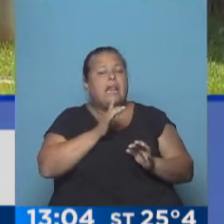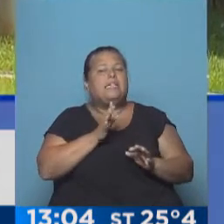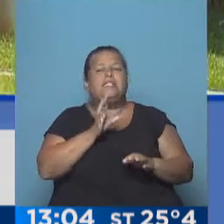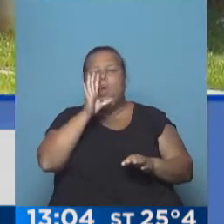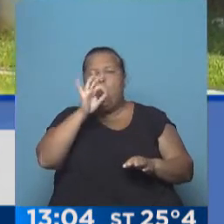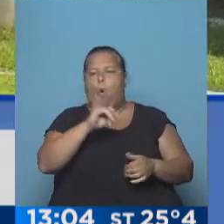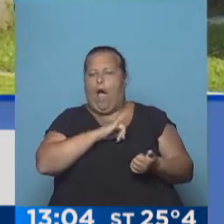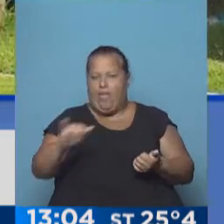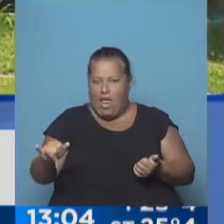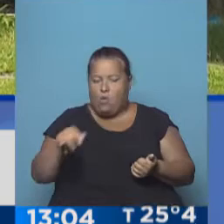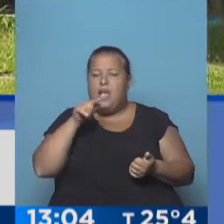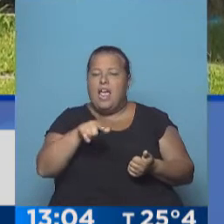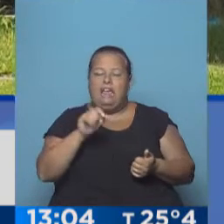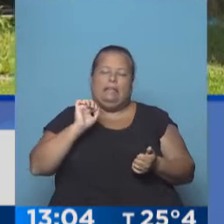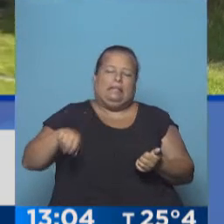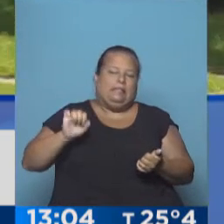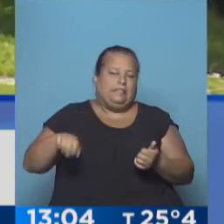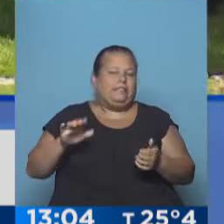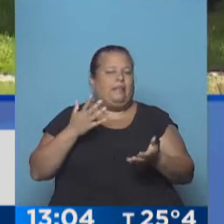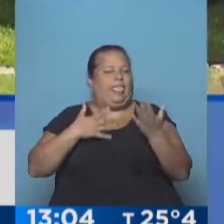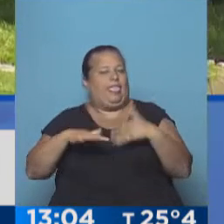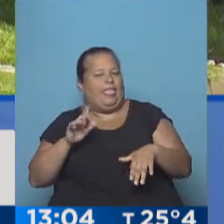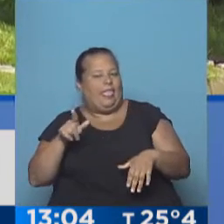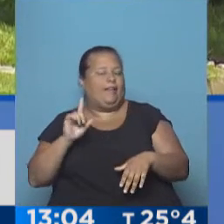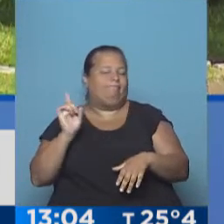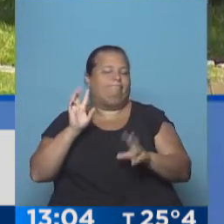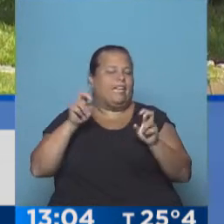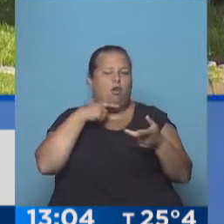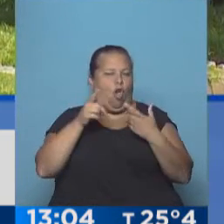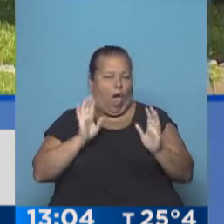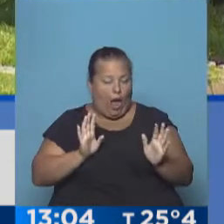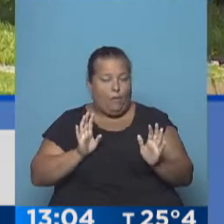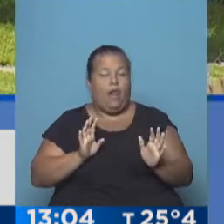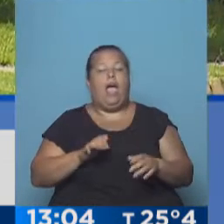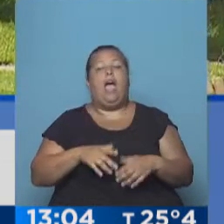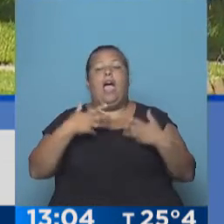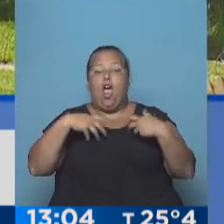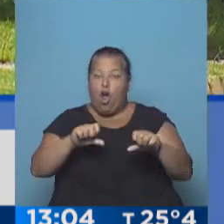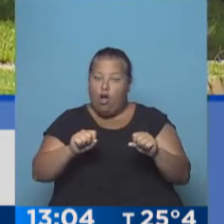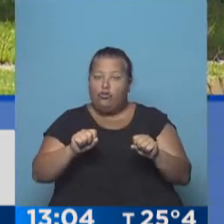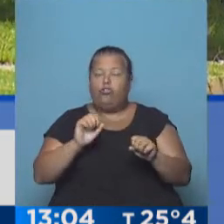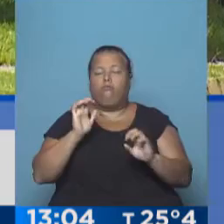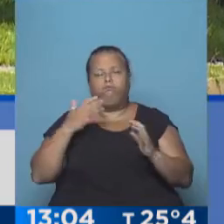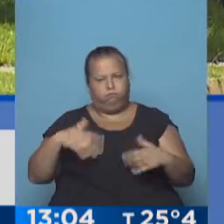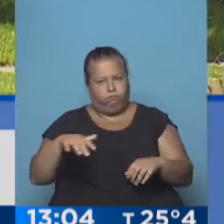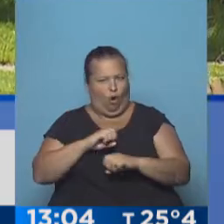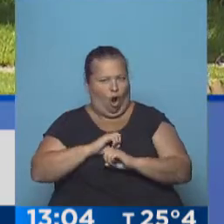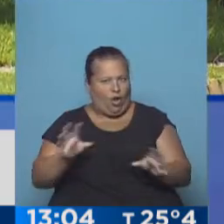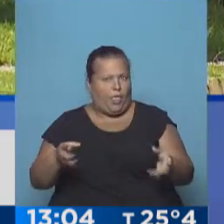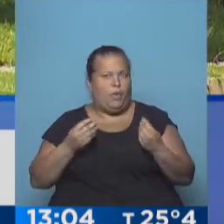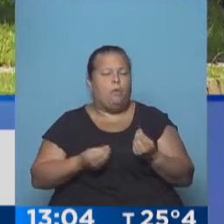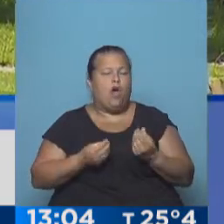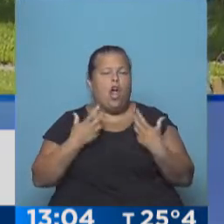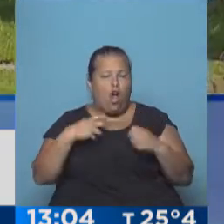se hizo una denuncia ella evadía un poco un poco el tema el hallazgo fue realmente macabro porque